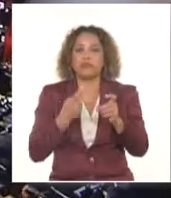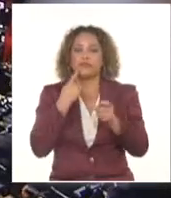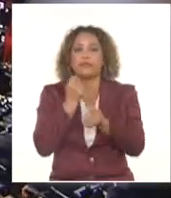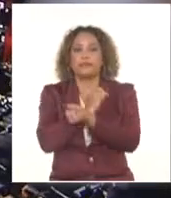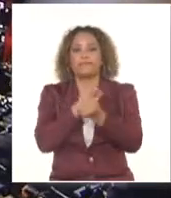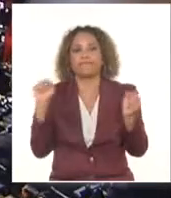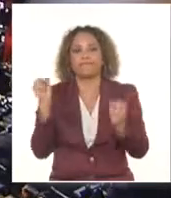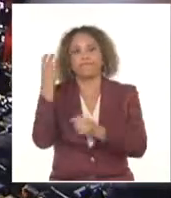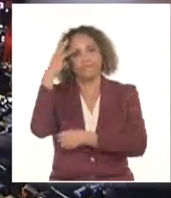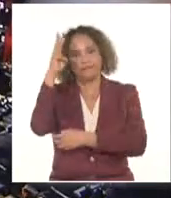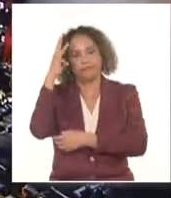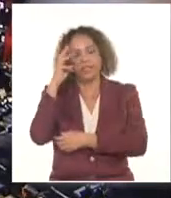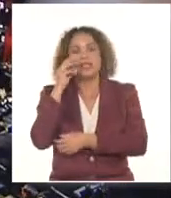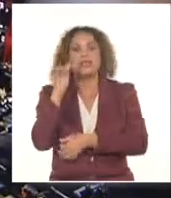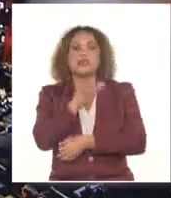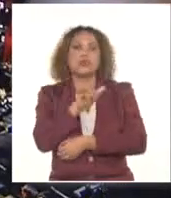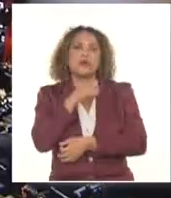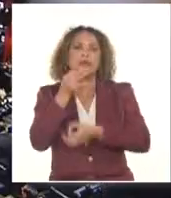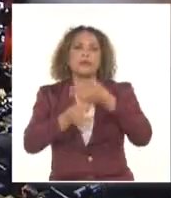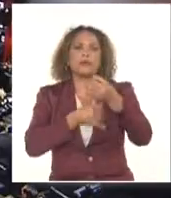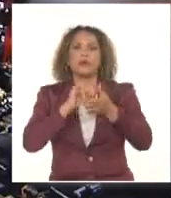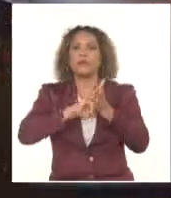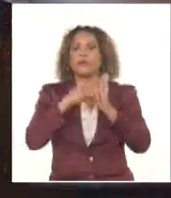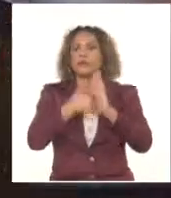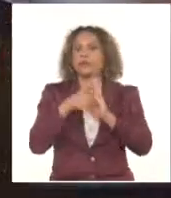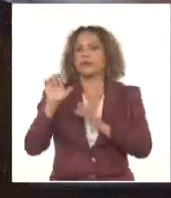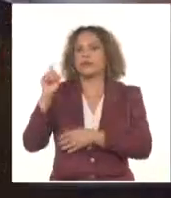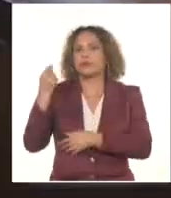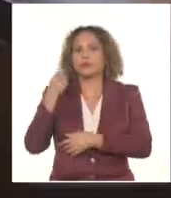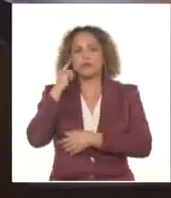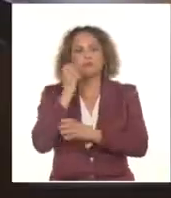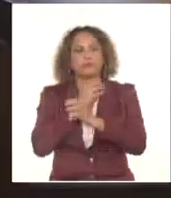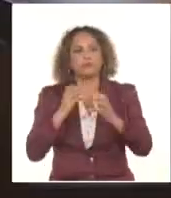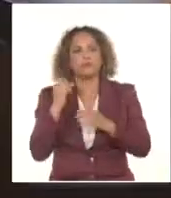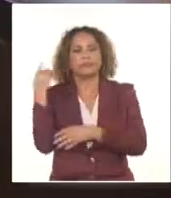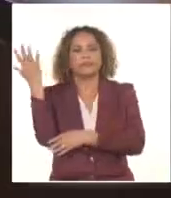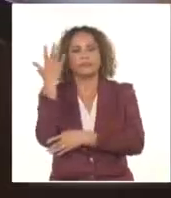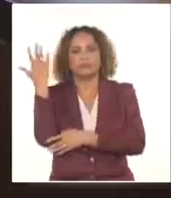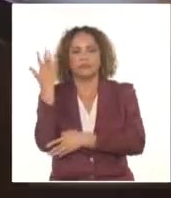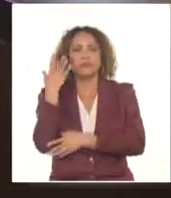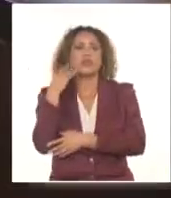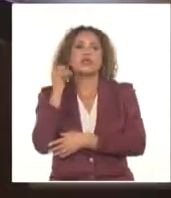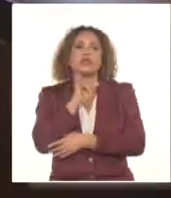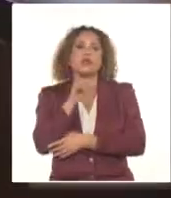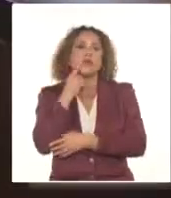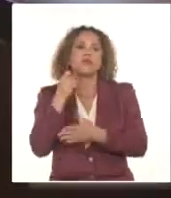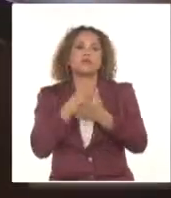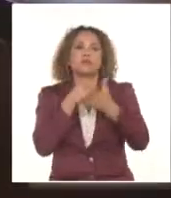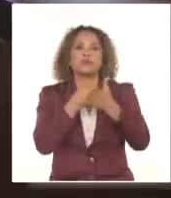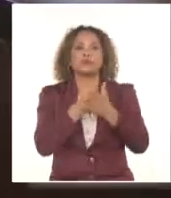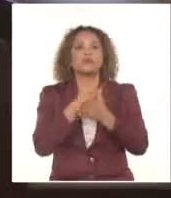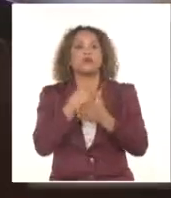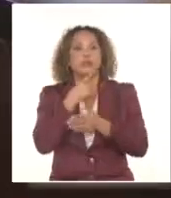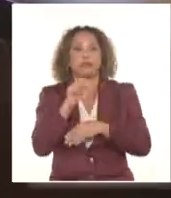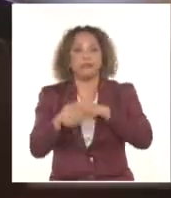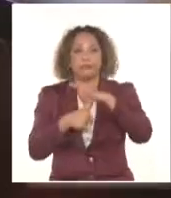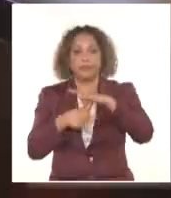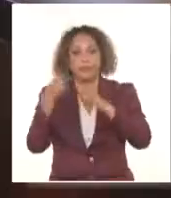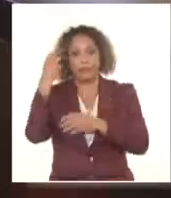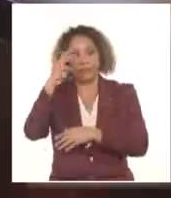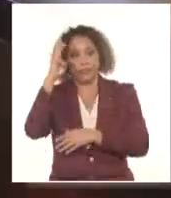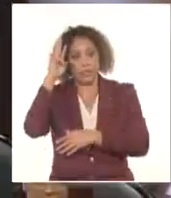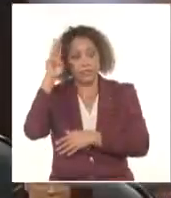compartió decenas de proyectos económicos científicos sociales y ambientales que impulsará en su gobierno Unidos a su batalla